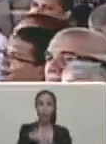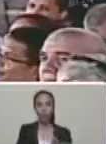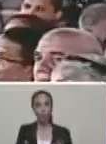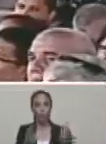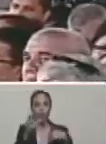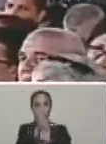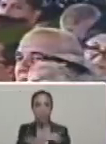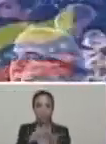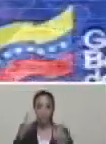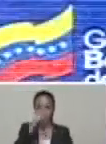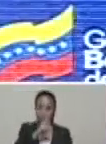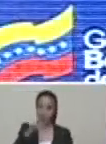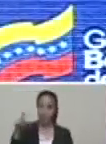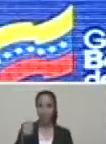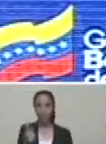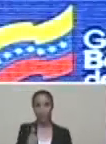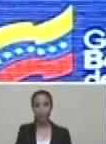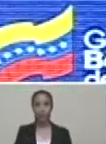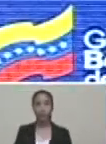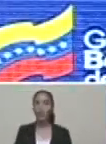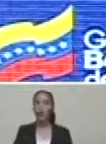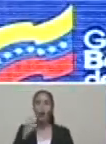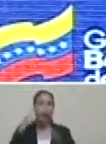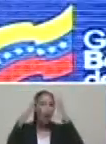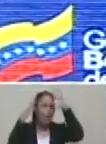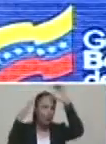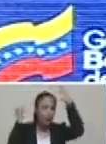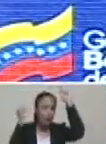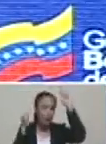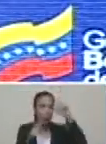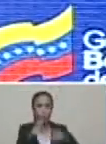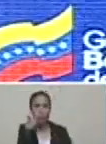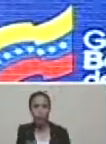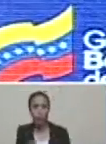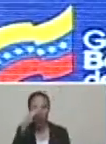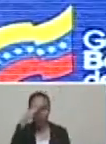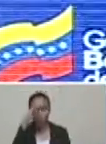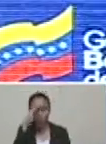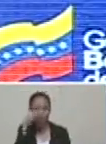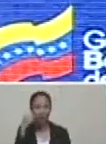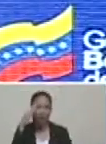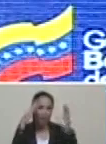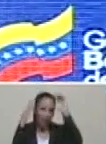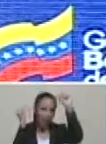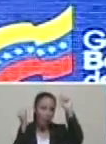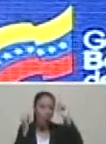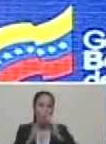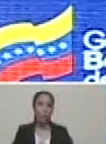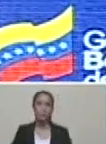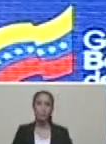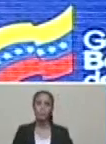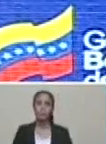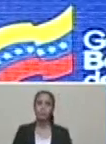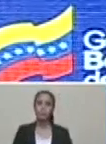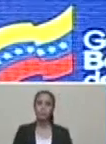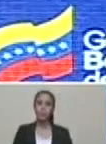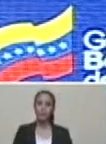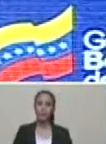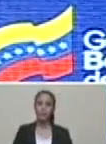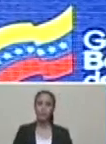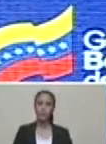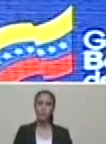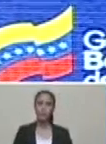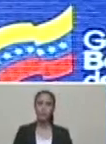Polanco, a nombre del gobierno revolucionario de Cuba, del presidente Díaz-Canel,